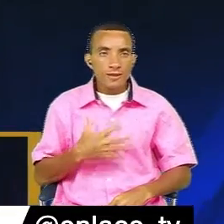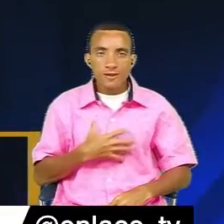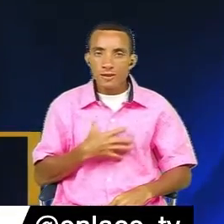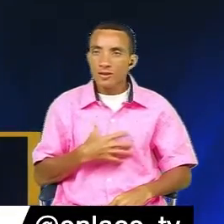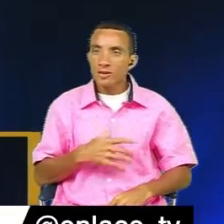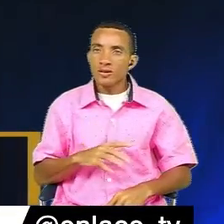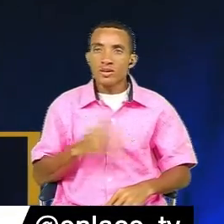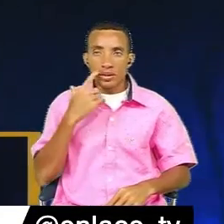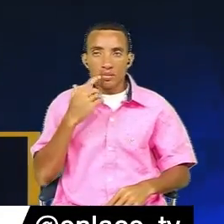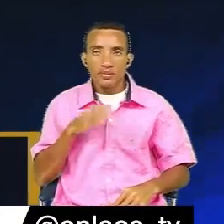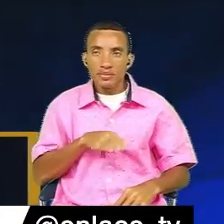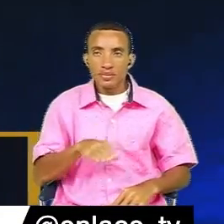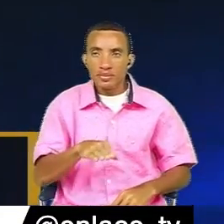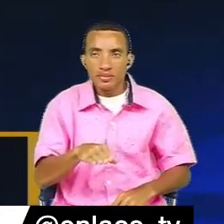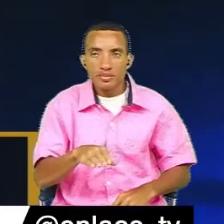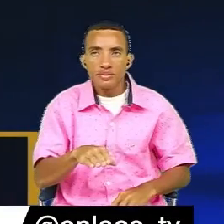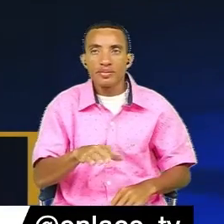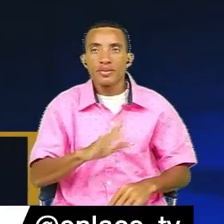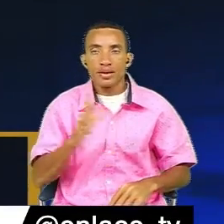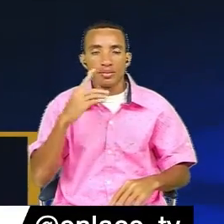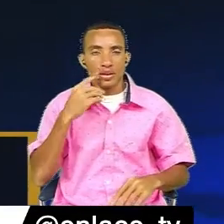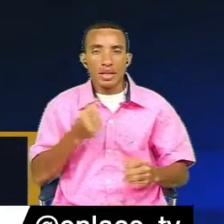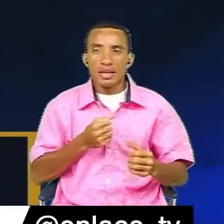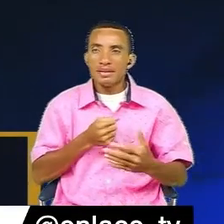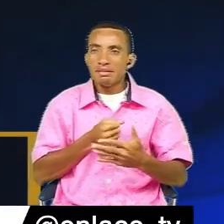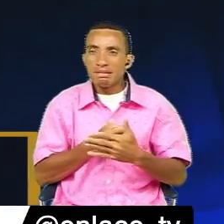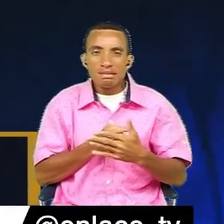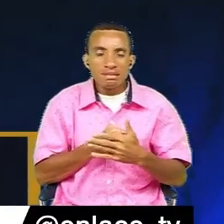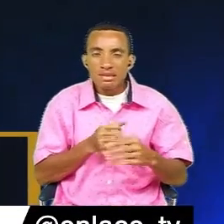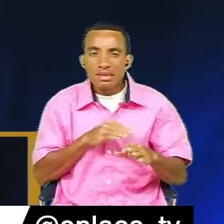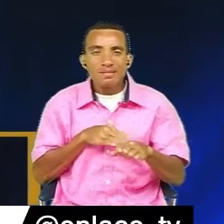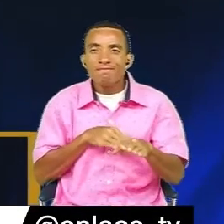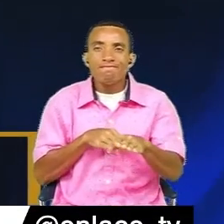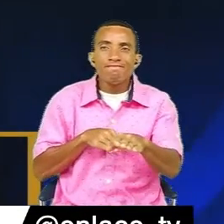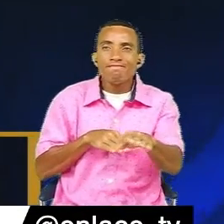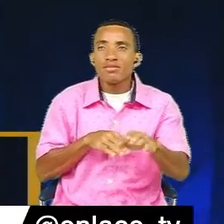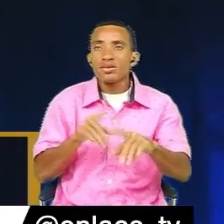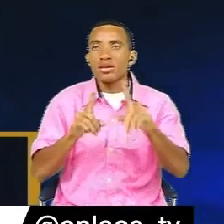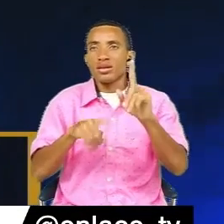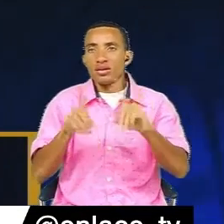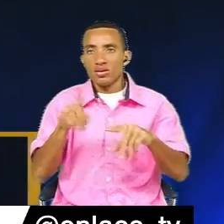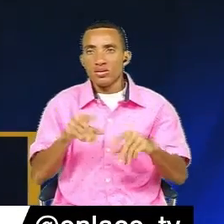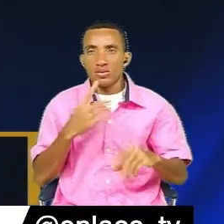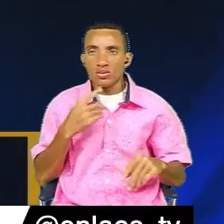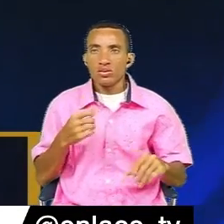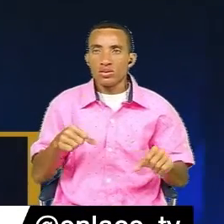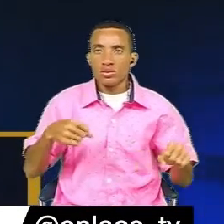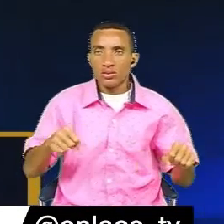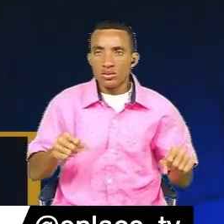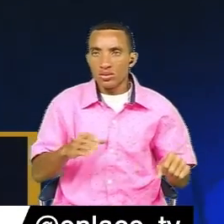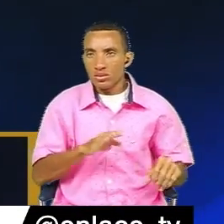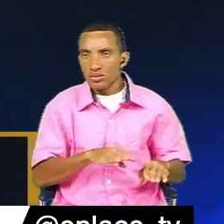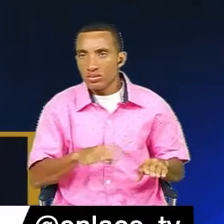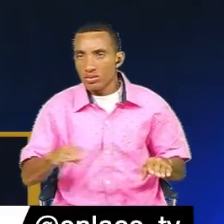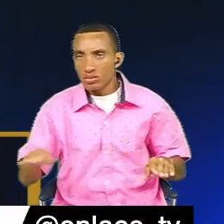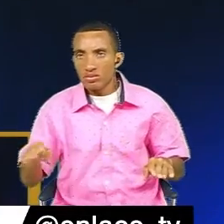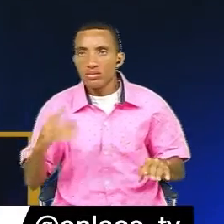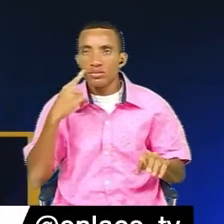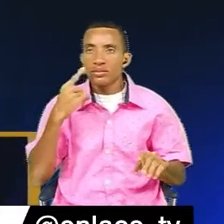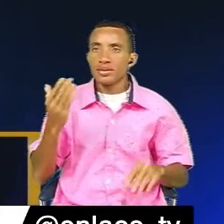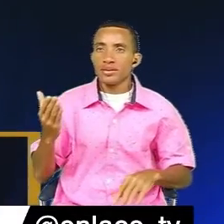parquean para recoger a sus usuarios y obstruyen la bahía, que es el espacio que tienen sus clientes para parquear sus vehículos. Esto ocurre ante